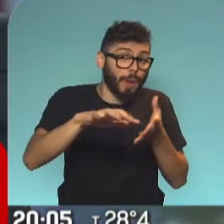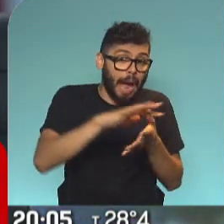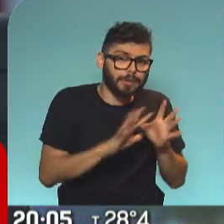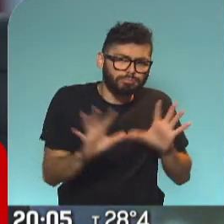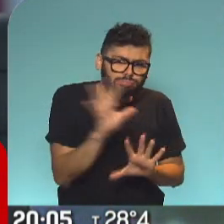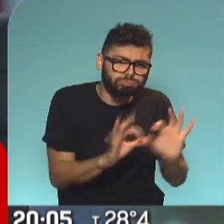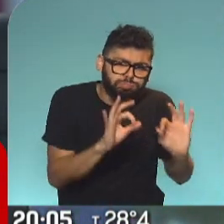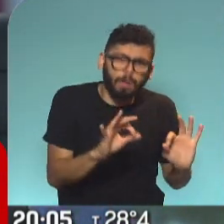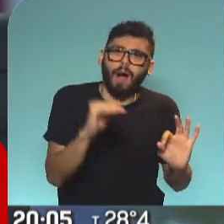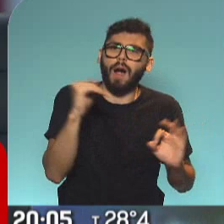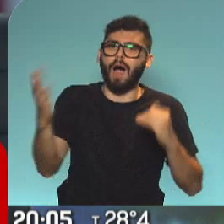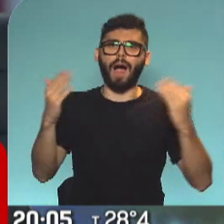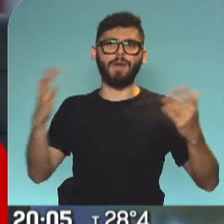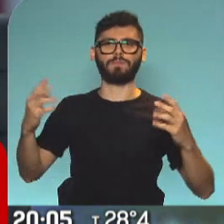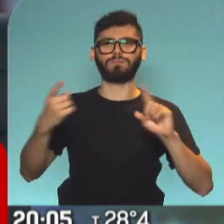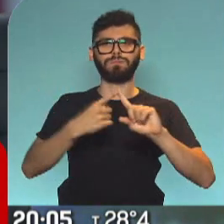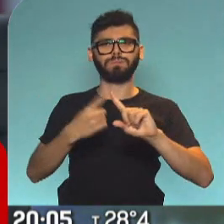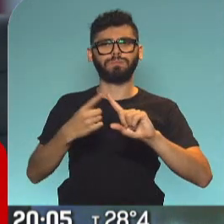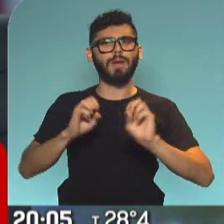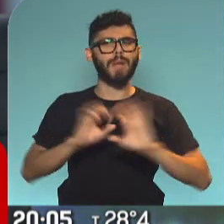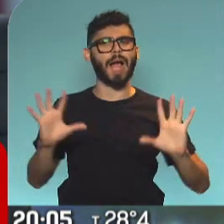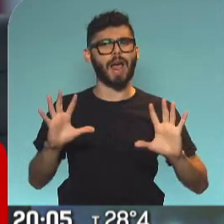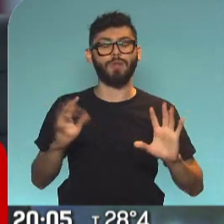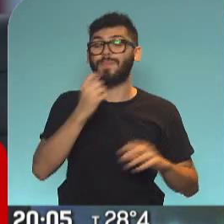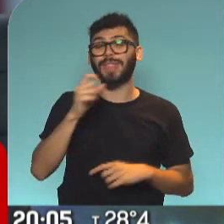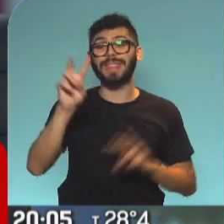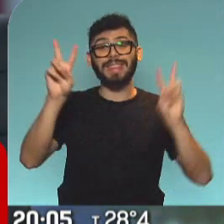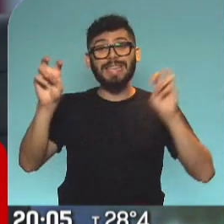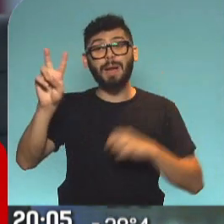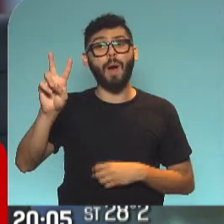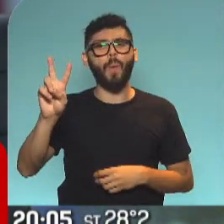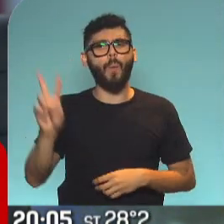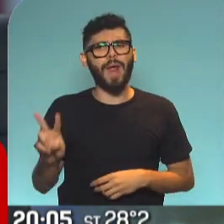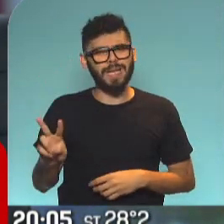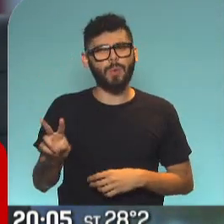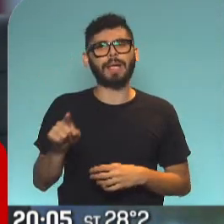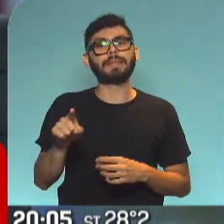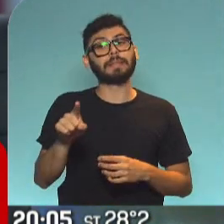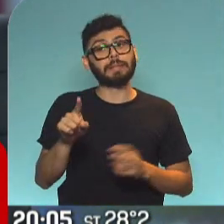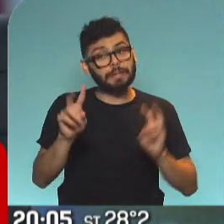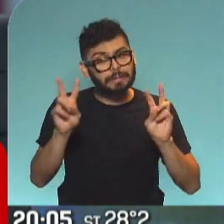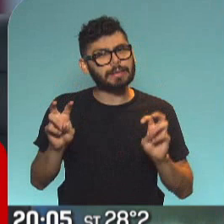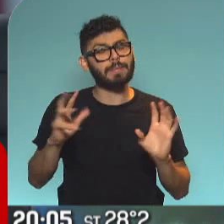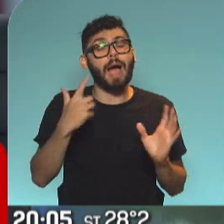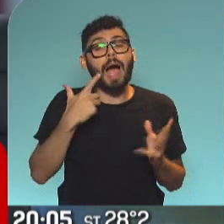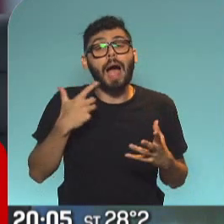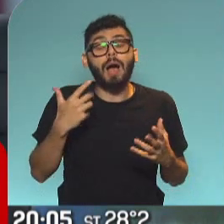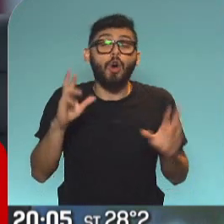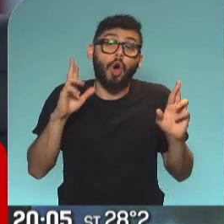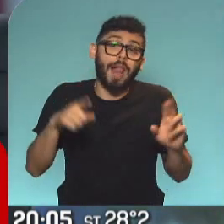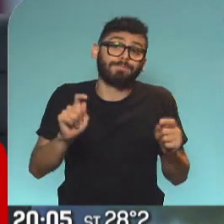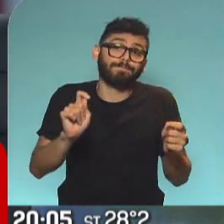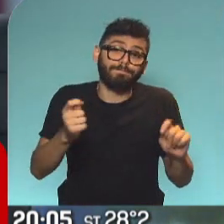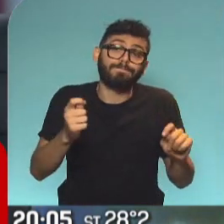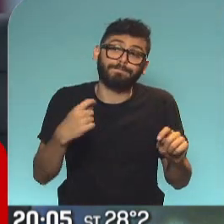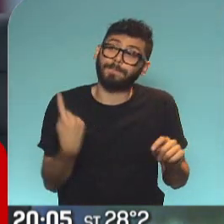posición política más clara. El tema de Venezuela va a ser, por supuesto, uno de los temas que se espera que haya un cambio de tono,